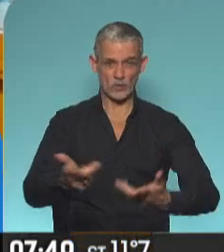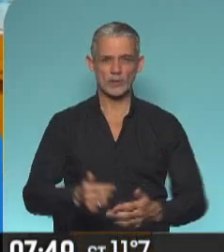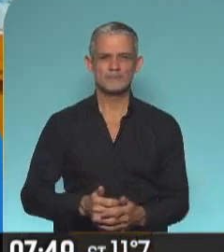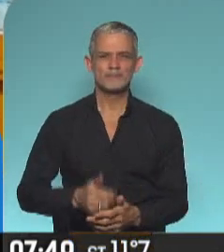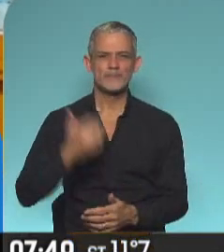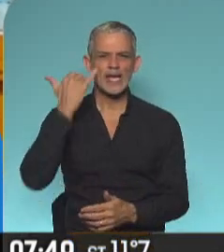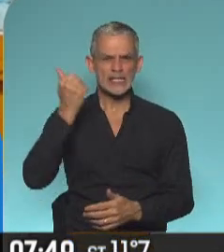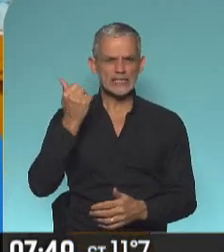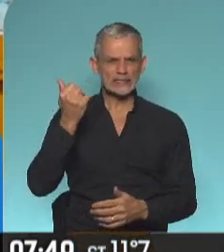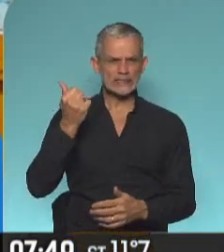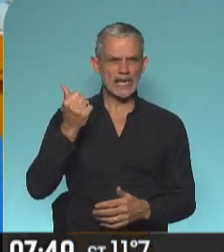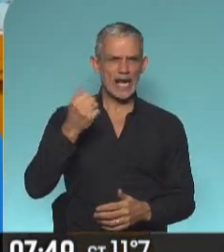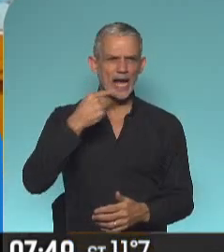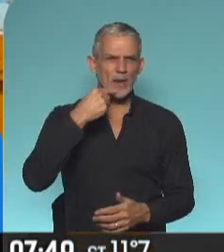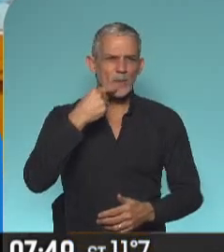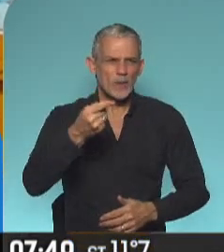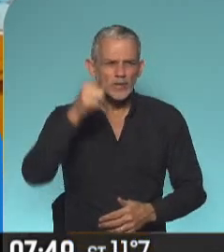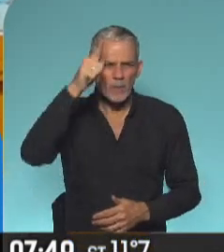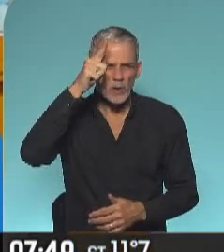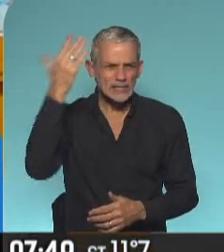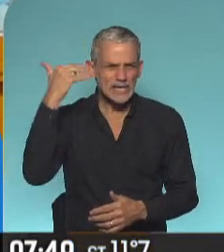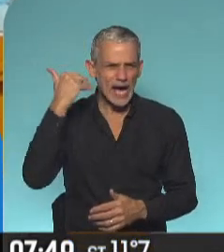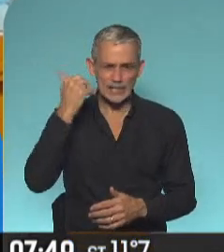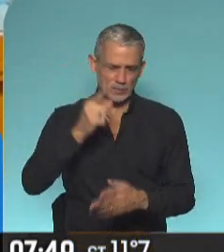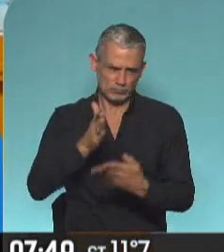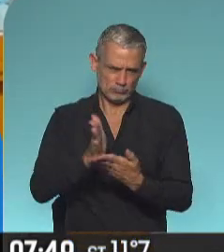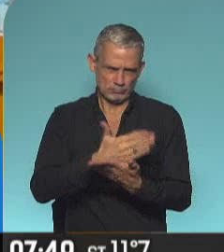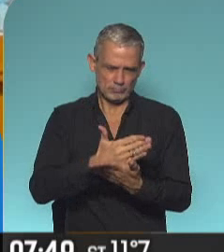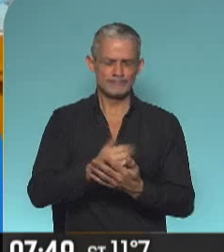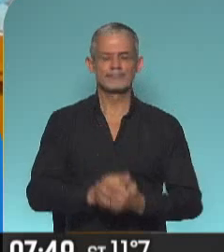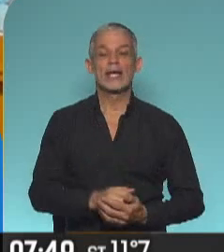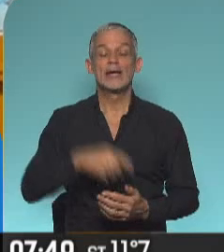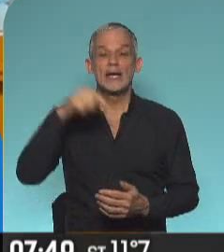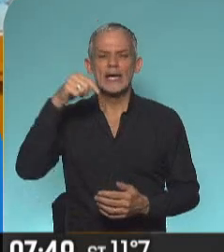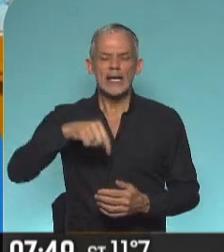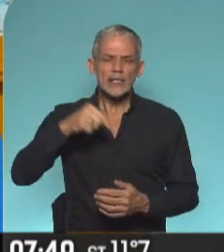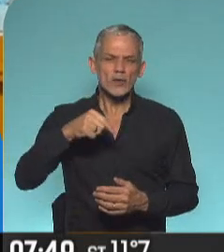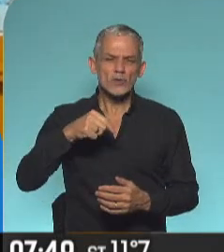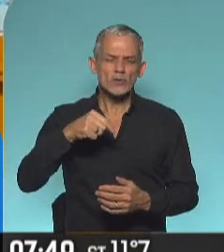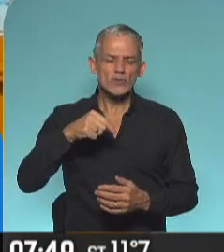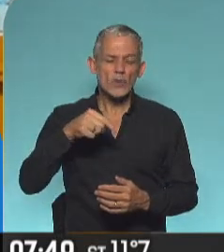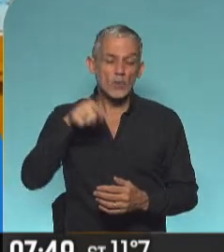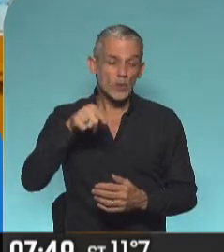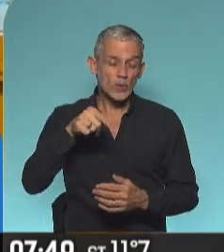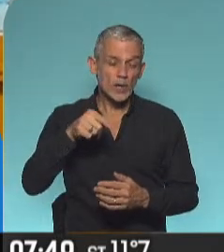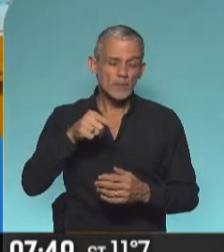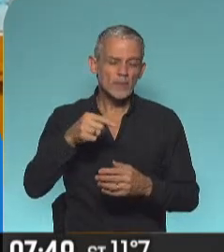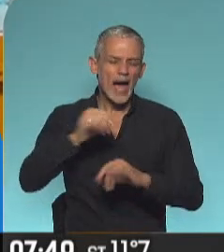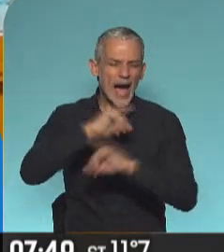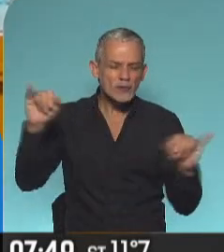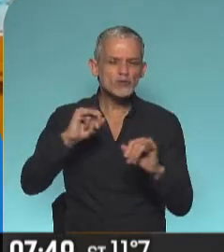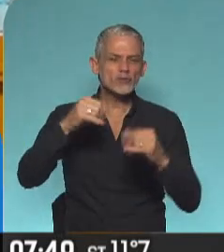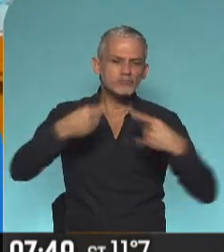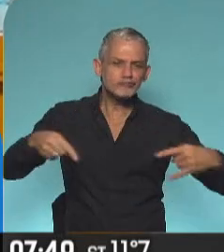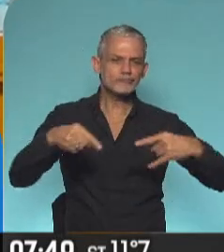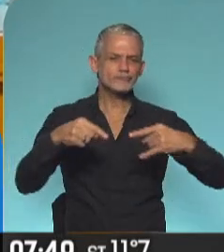retirado y exonerado sí, de la Pablo, policía, Silvia, acabamos de que obviamente a, como, Berni, como también a Bianco, muchas veces en relación a si está garantizado o no la seguridad para los ciudadanos para en la